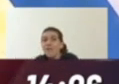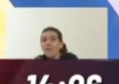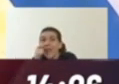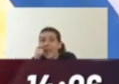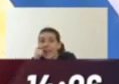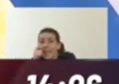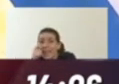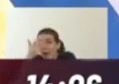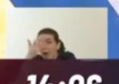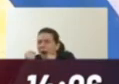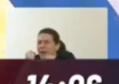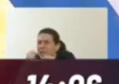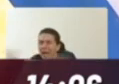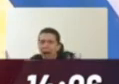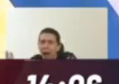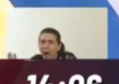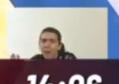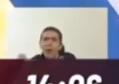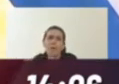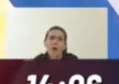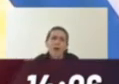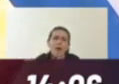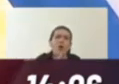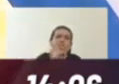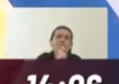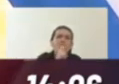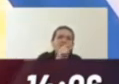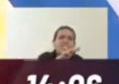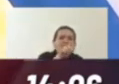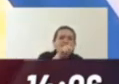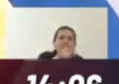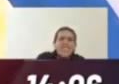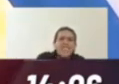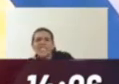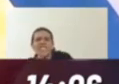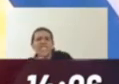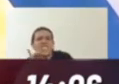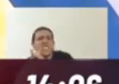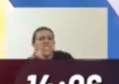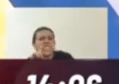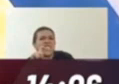Entonces, chicos, chicas, chiques, les pido, por favor, hagamos ese esfuerzo.